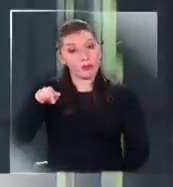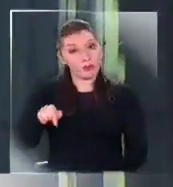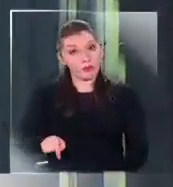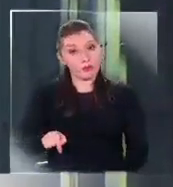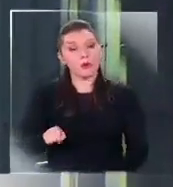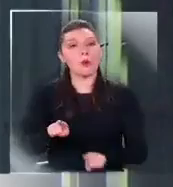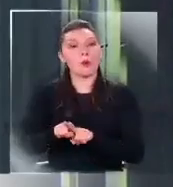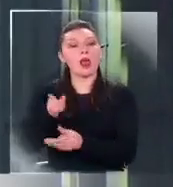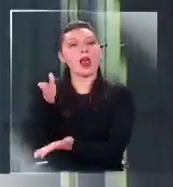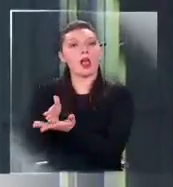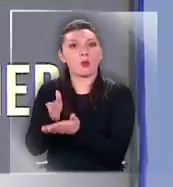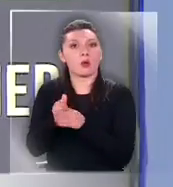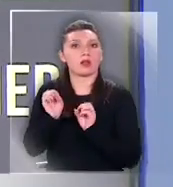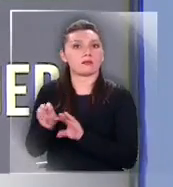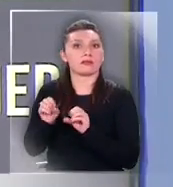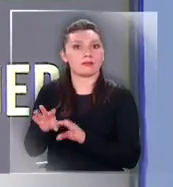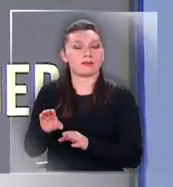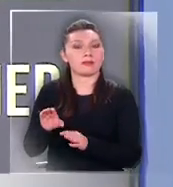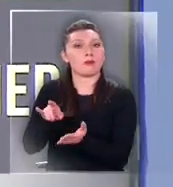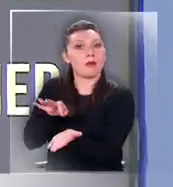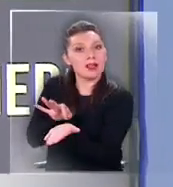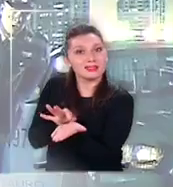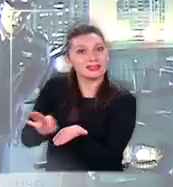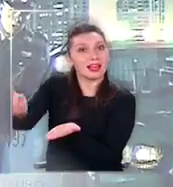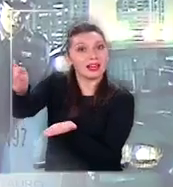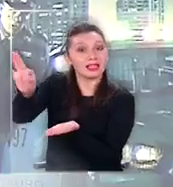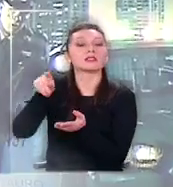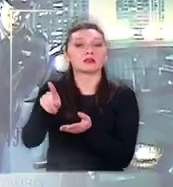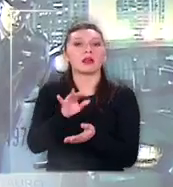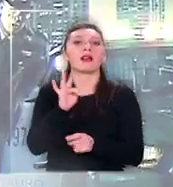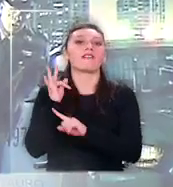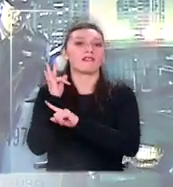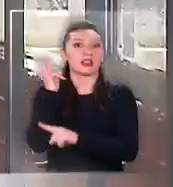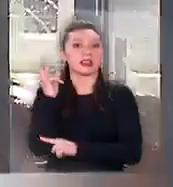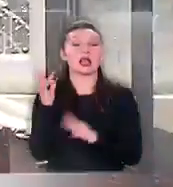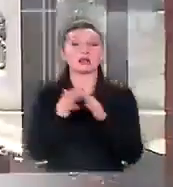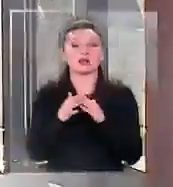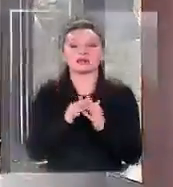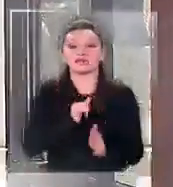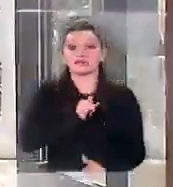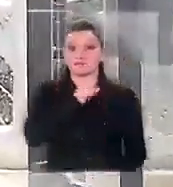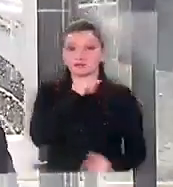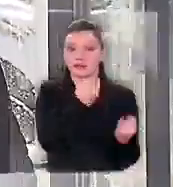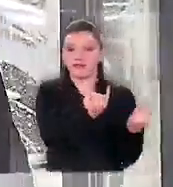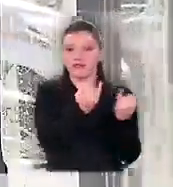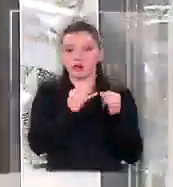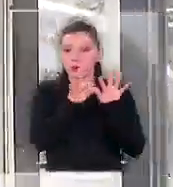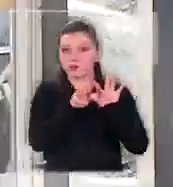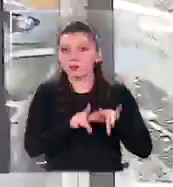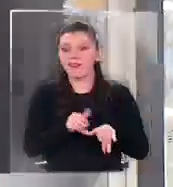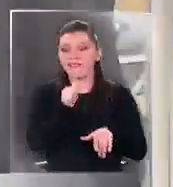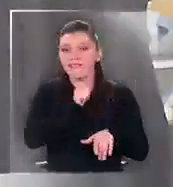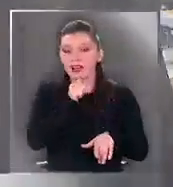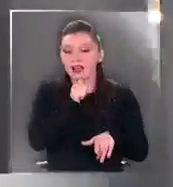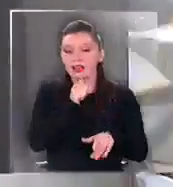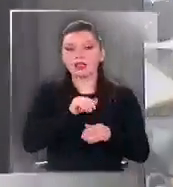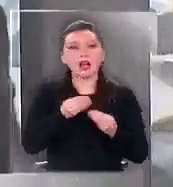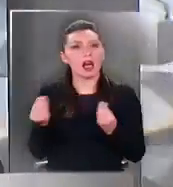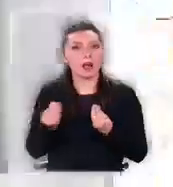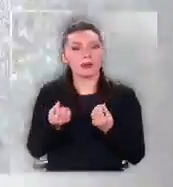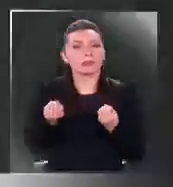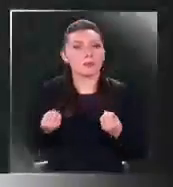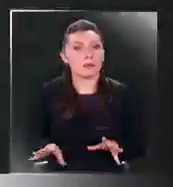en la Escuela de Formación de Cerrillos. La fiscal militar confirmó que todavía no tiene el informe pormenorizado de lo